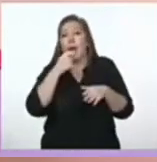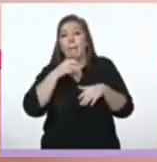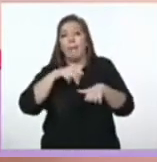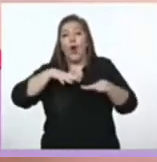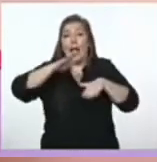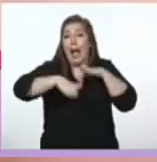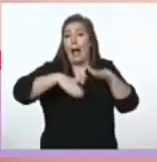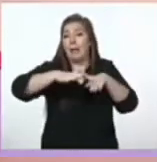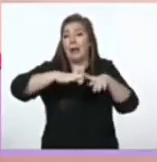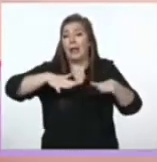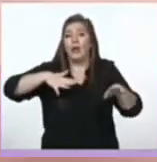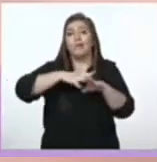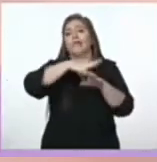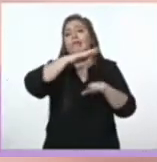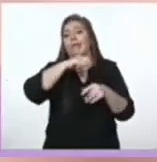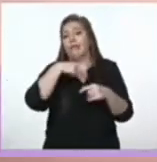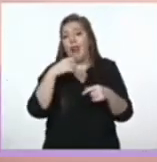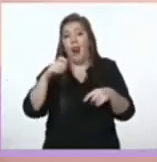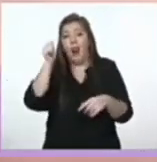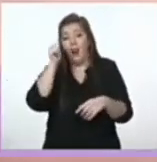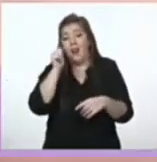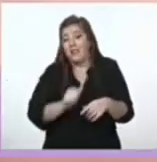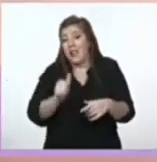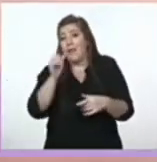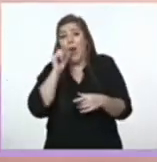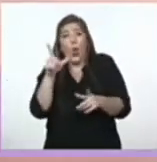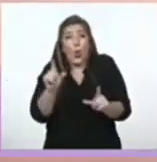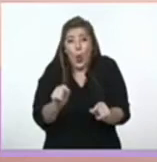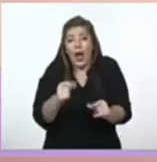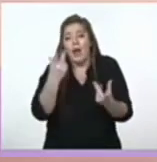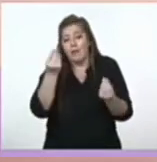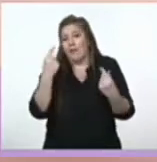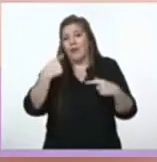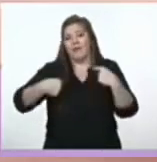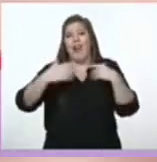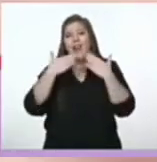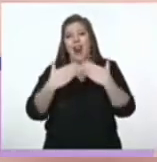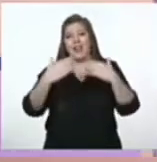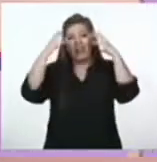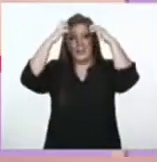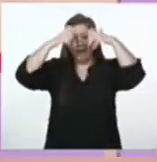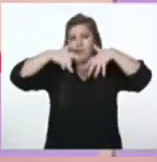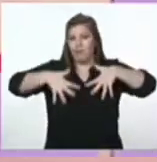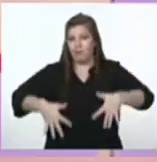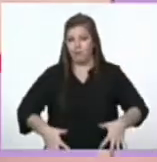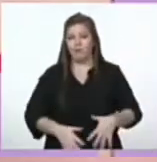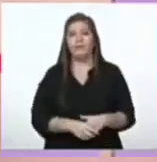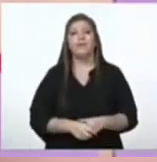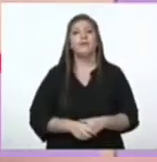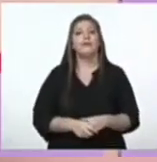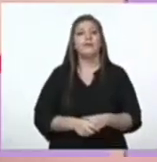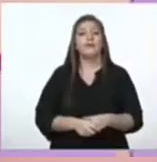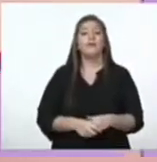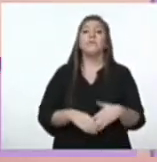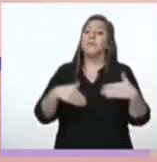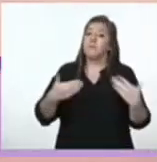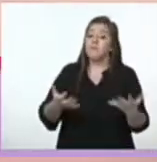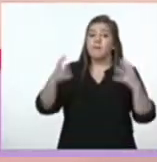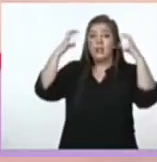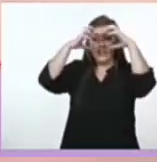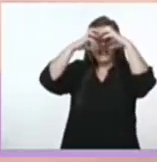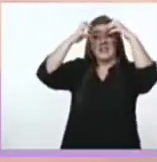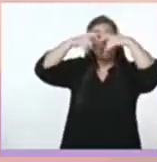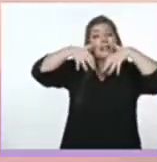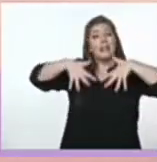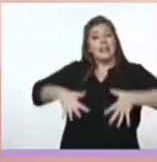mesa. Me gusta. ¿Sí? Perfecto. Porque esa información va a viajar. Entonces tenemos el sistema nervioso central, que va a